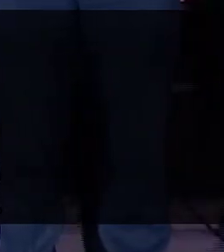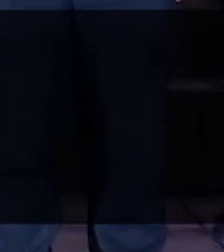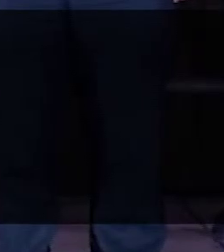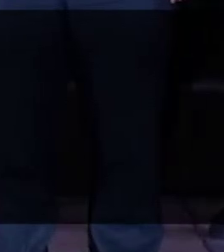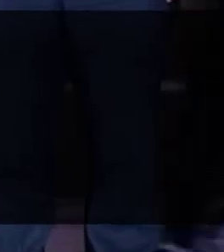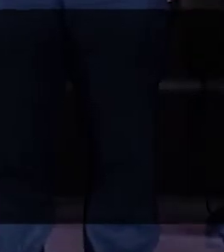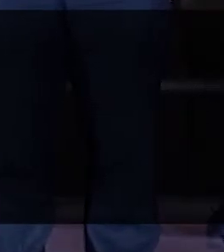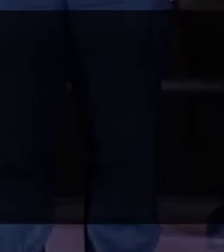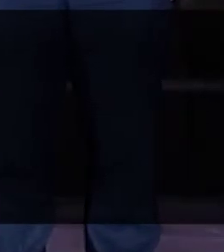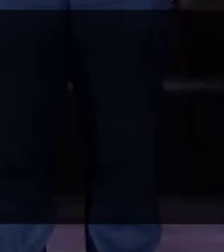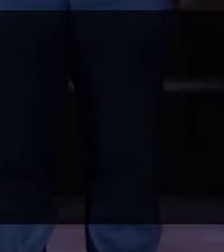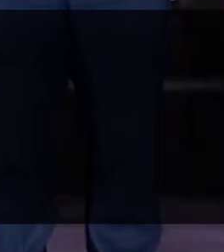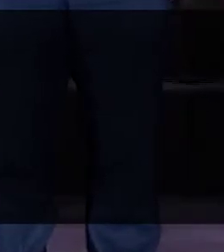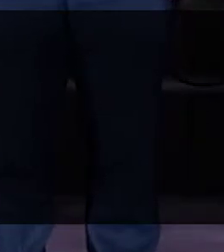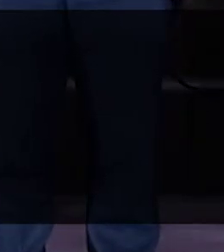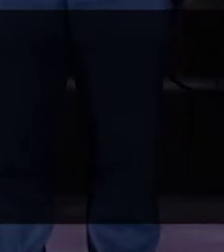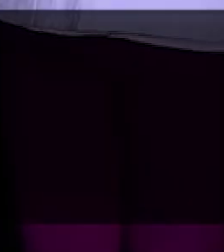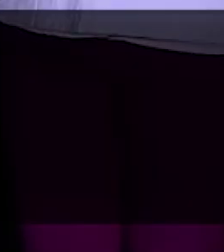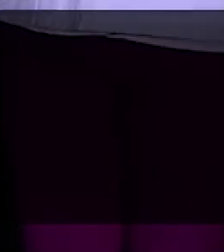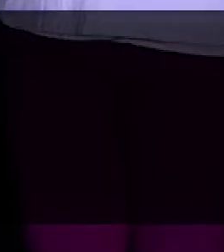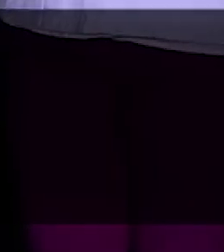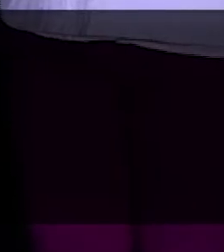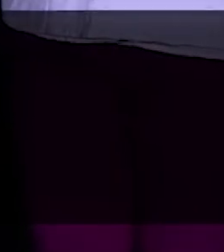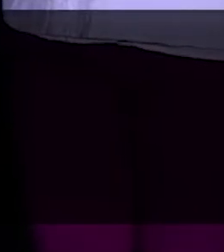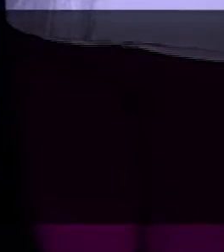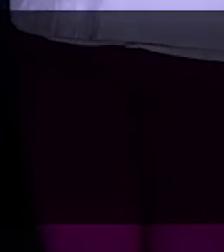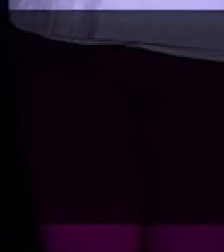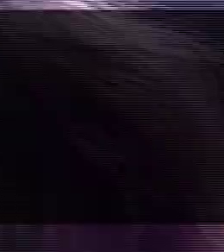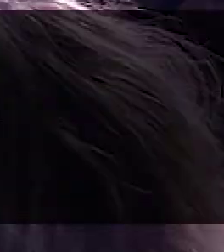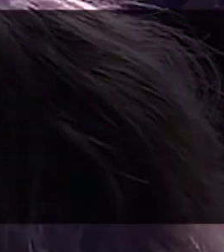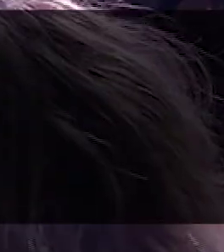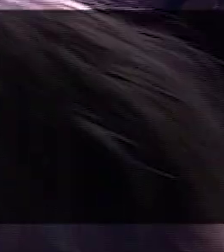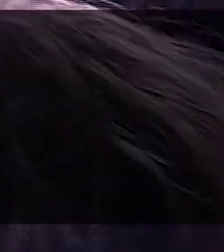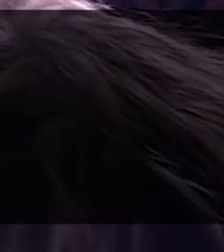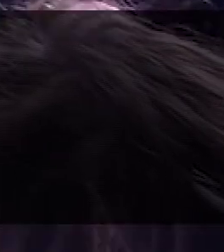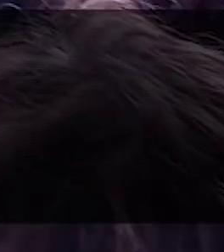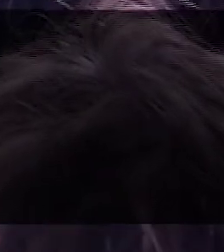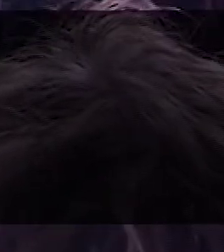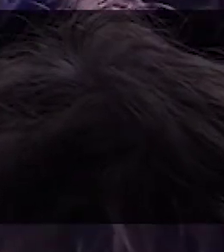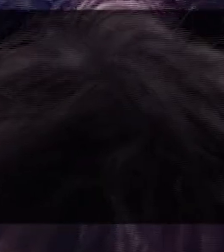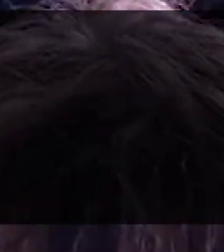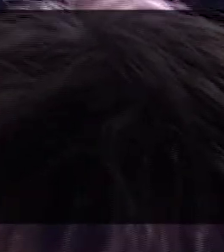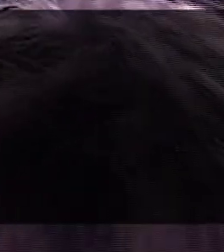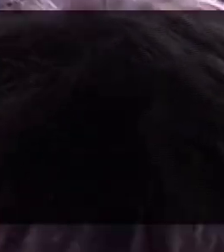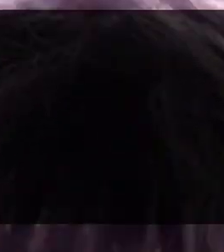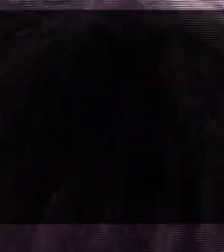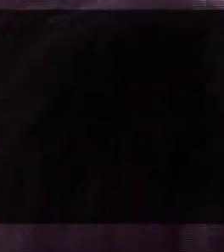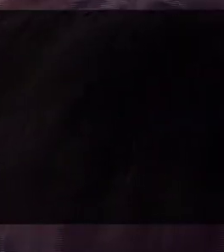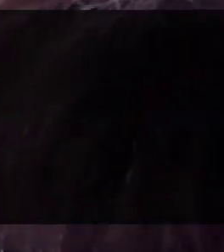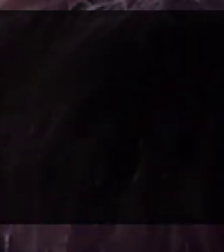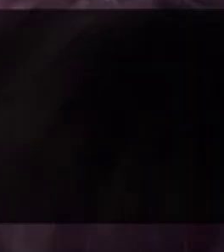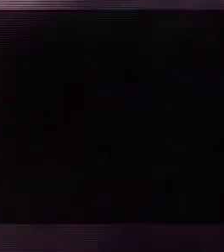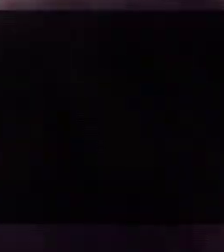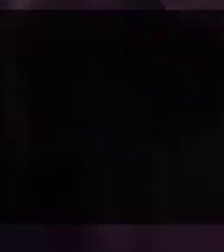ganadora, Sigamos Haciendo Historia, que incluye a Morena del Partido del Trabajo y Partido Verde Ecologista de México,